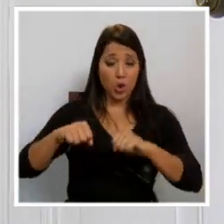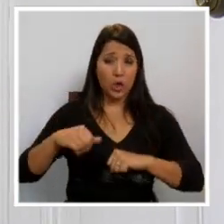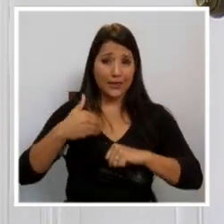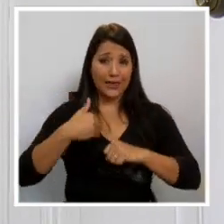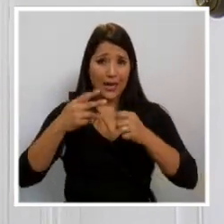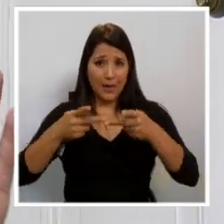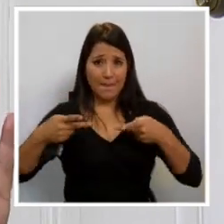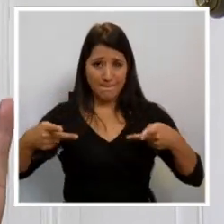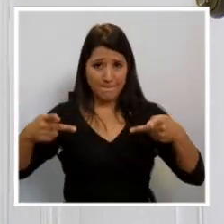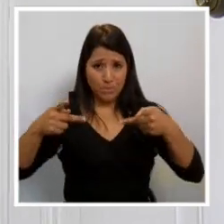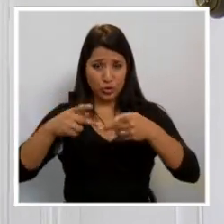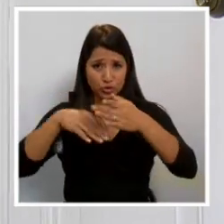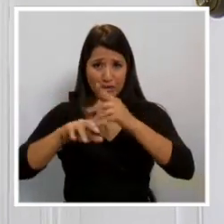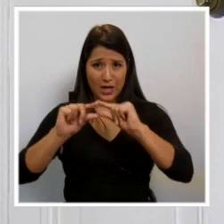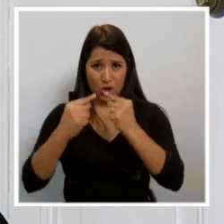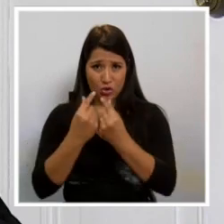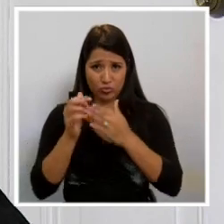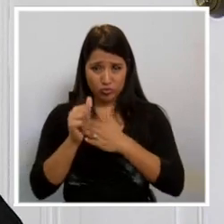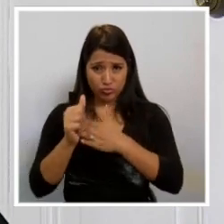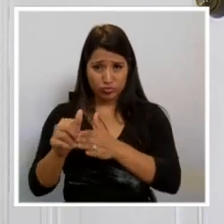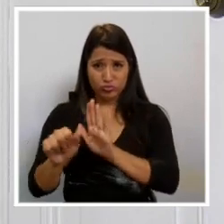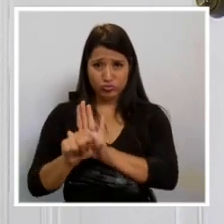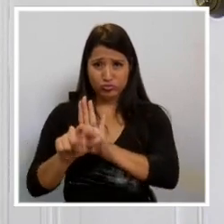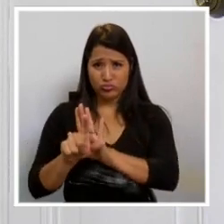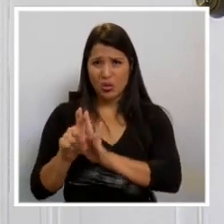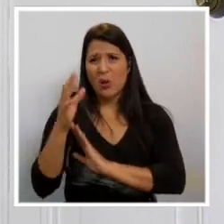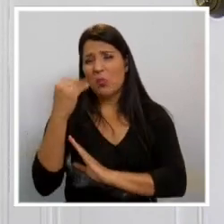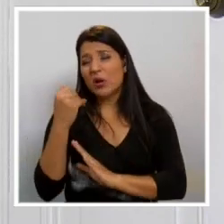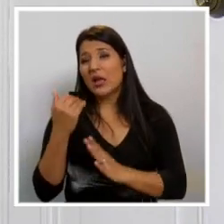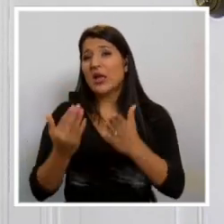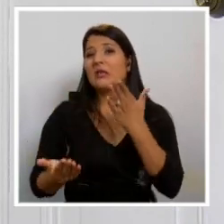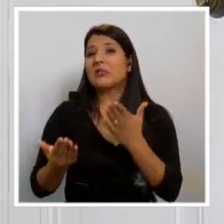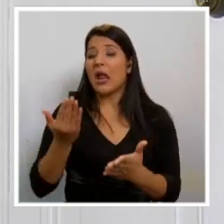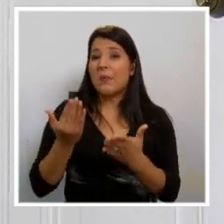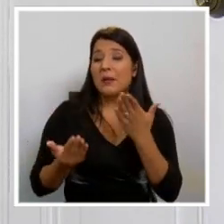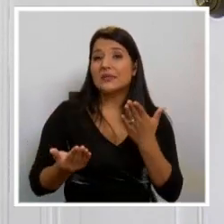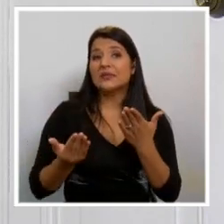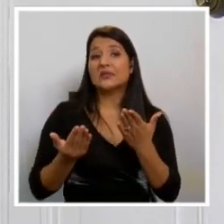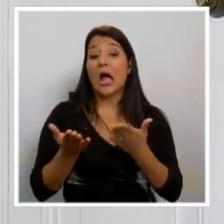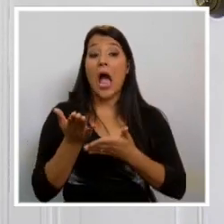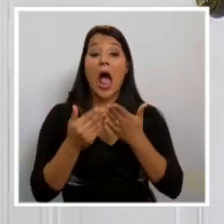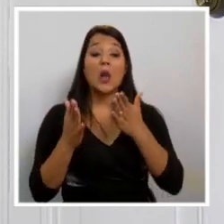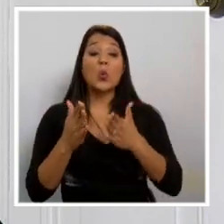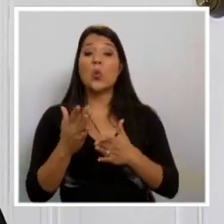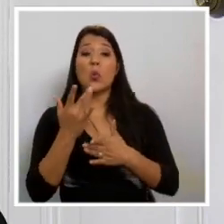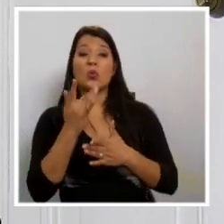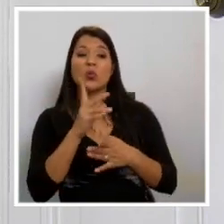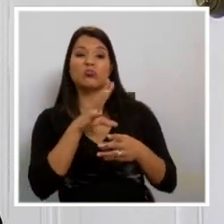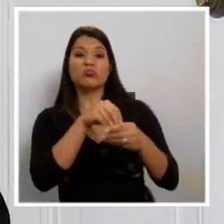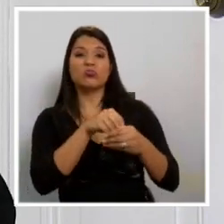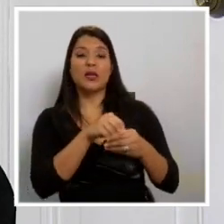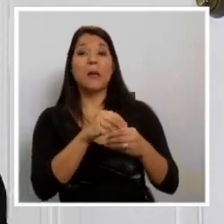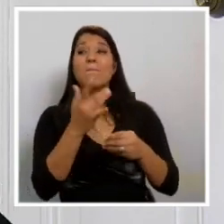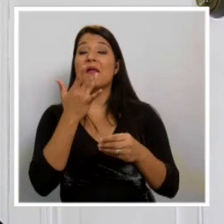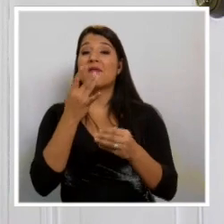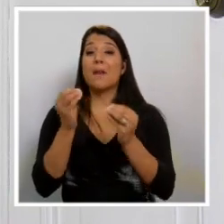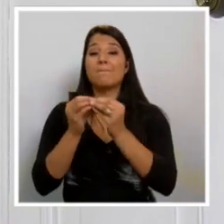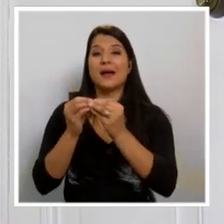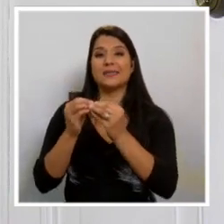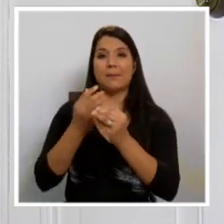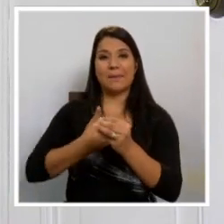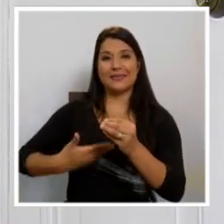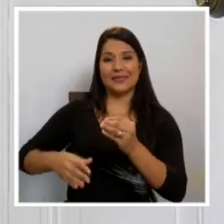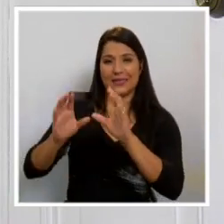probablemente hay fracciones que les interese más las presidencias de ciertas comisiones que propiamente los puestos en el directorio. Pero yo quiero plantear